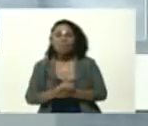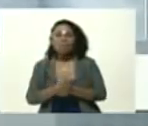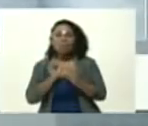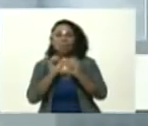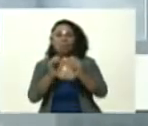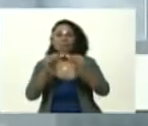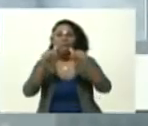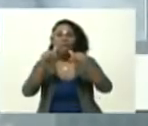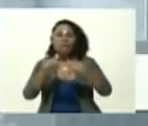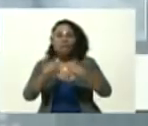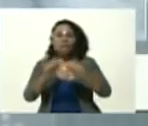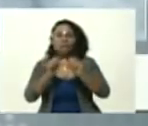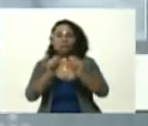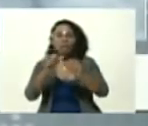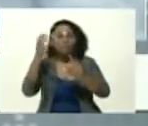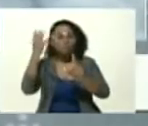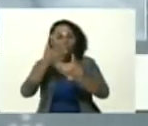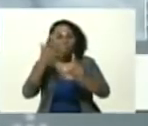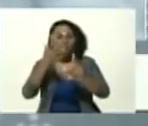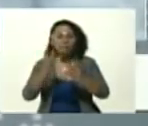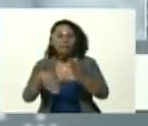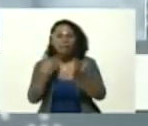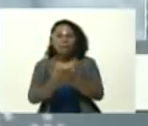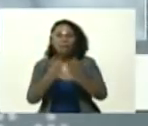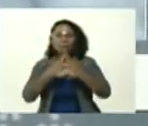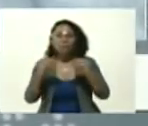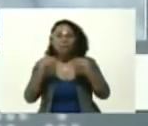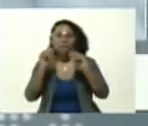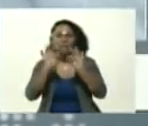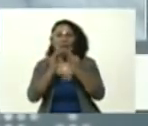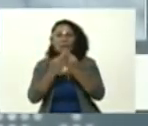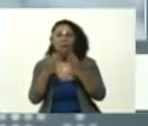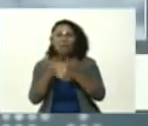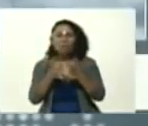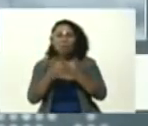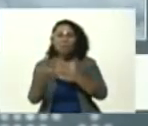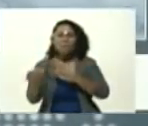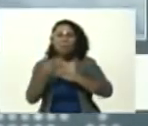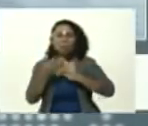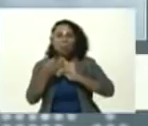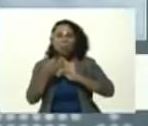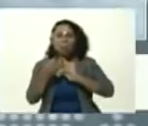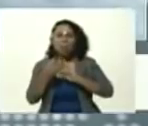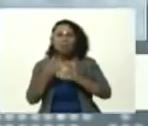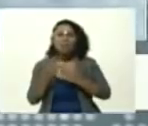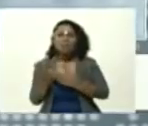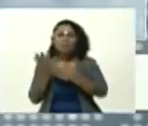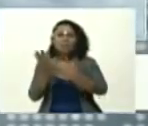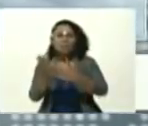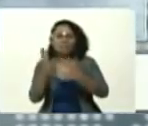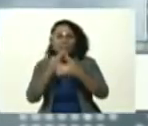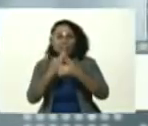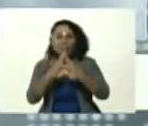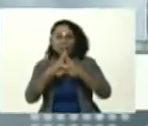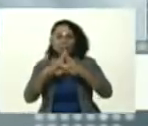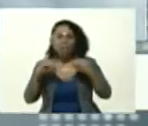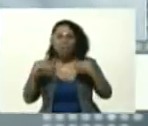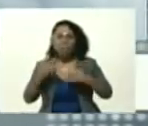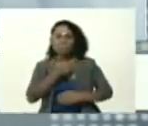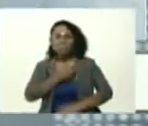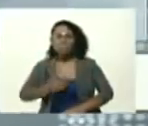aquí siguiendo sus instrucciones hasta que toda la familia de los sectores afectados reciban su vivienda. Es todo, mi comandante